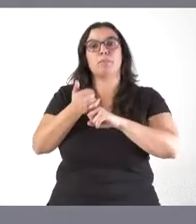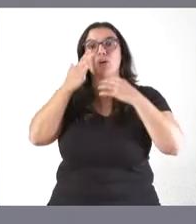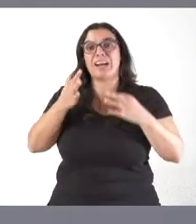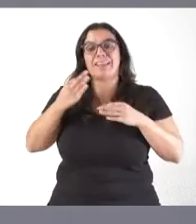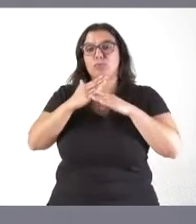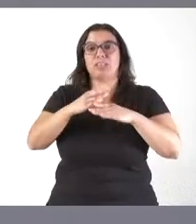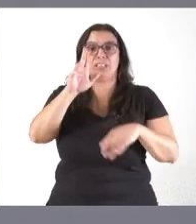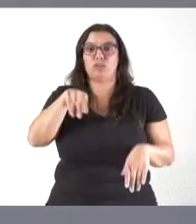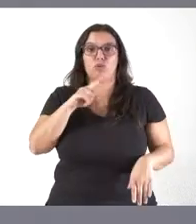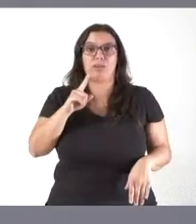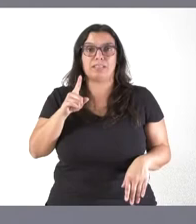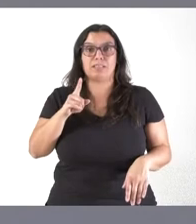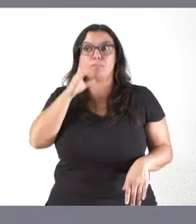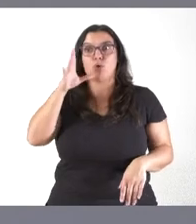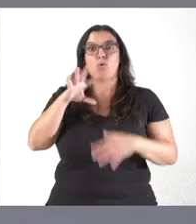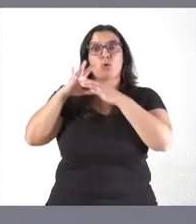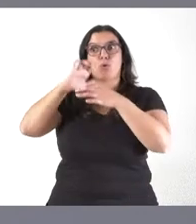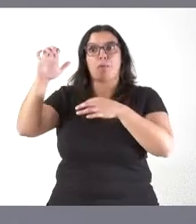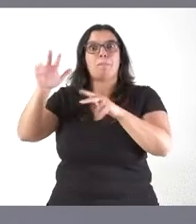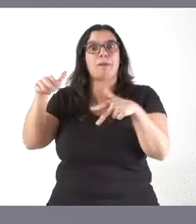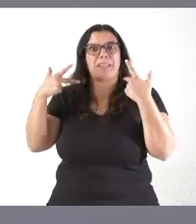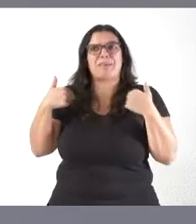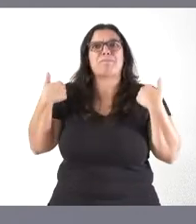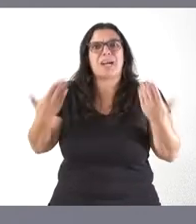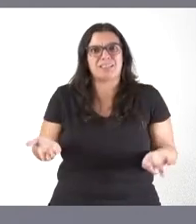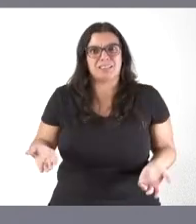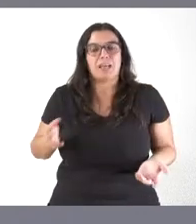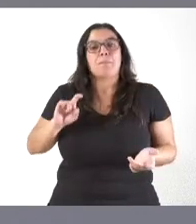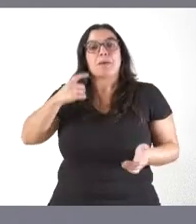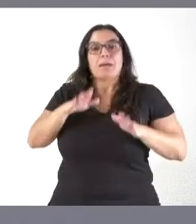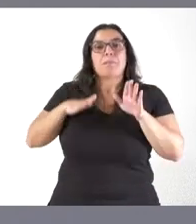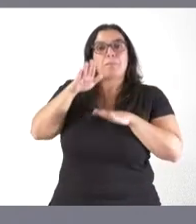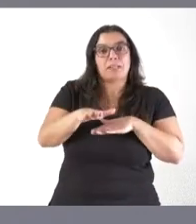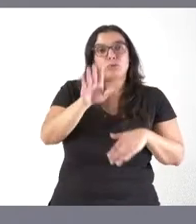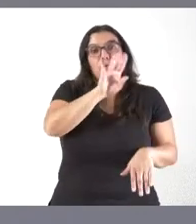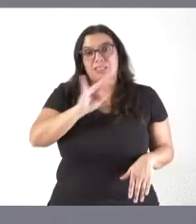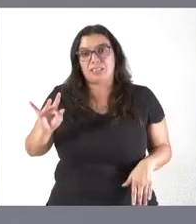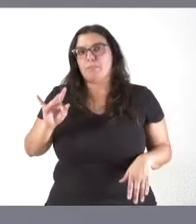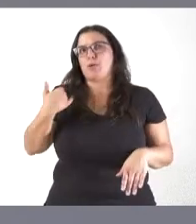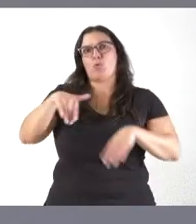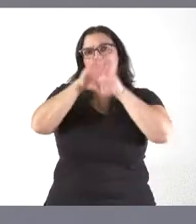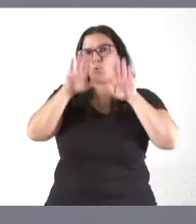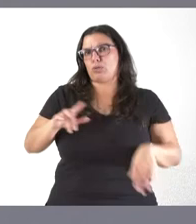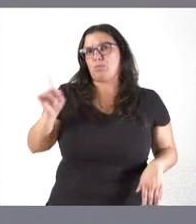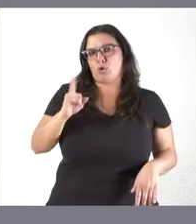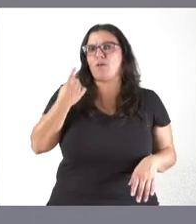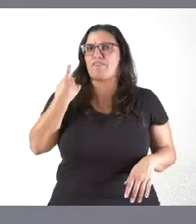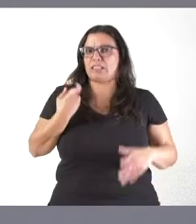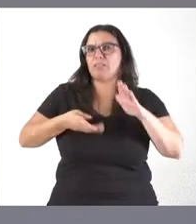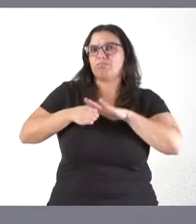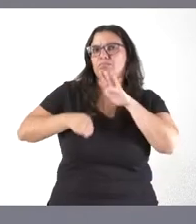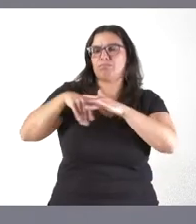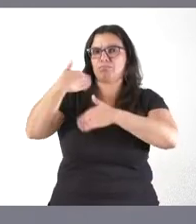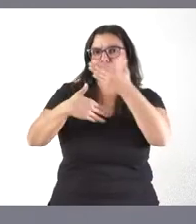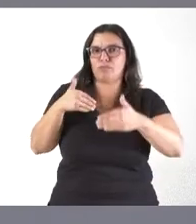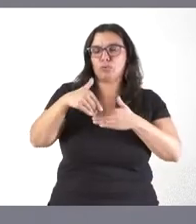para lo que la Unión Europea permite y por tanto que es un primer paso no es un paso definitivo ya habrá que seguir avanzando en el futuro